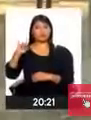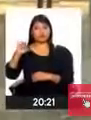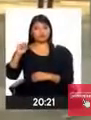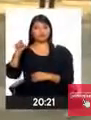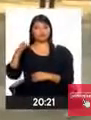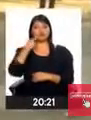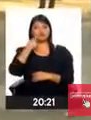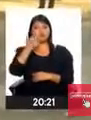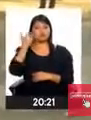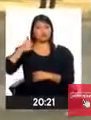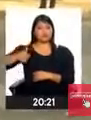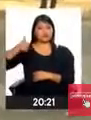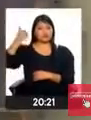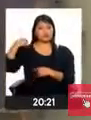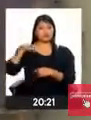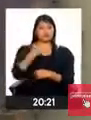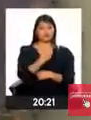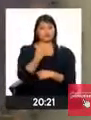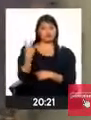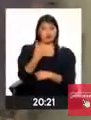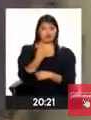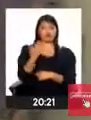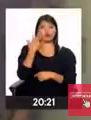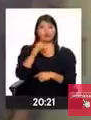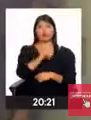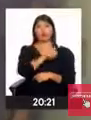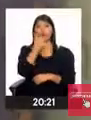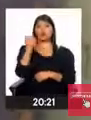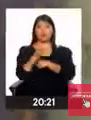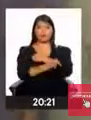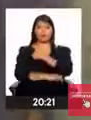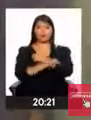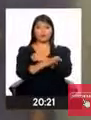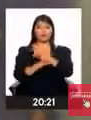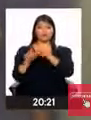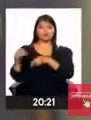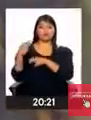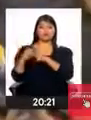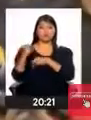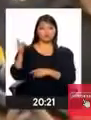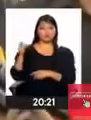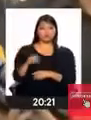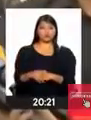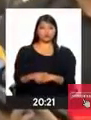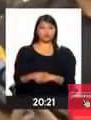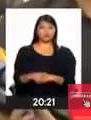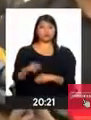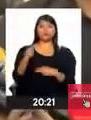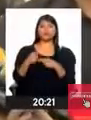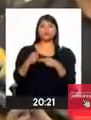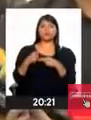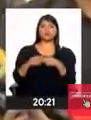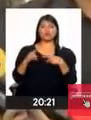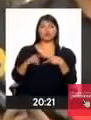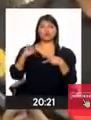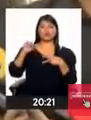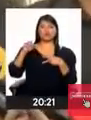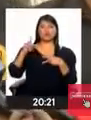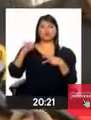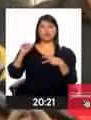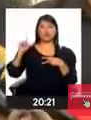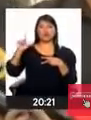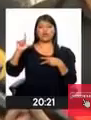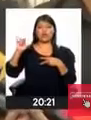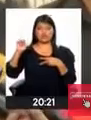DRINCRI, afirmó que los intervenidos son extranjeros y dio sus nombres. Responden a los nombres de Yornay